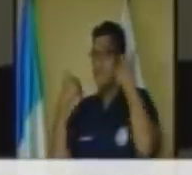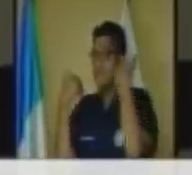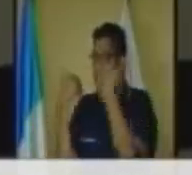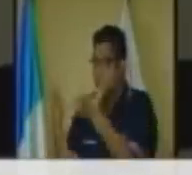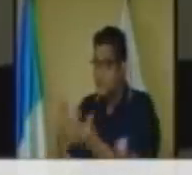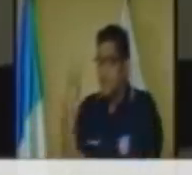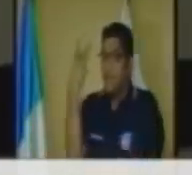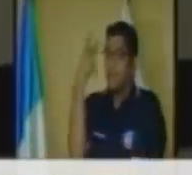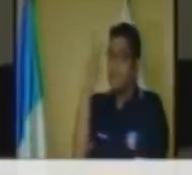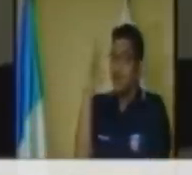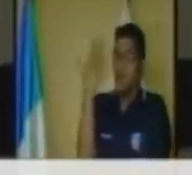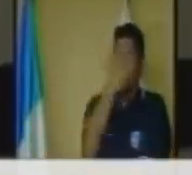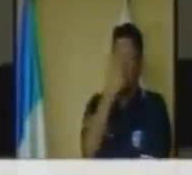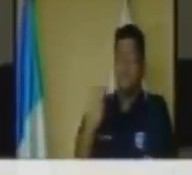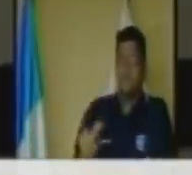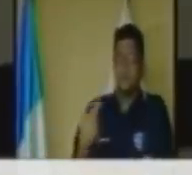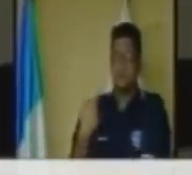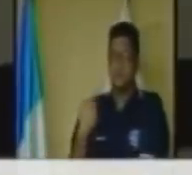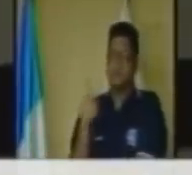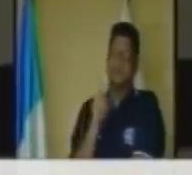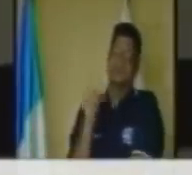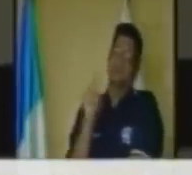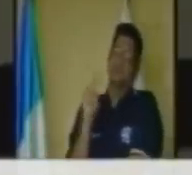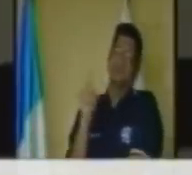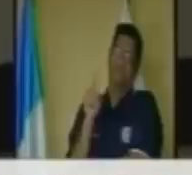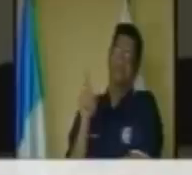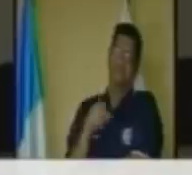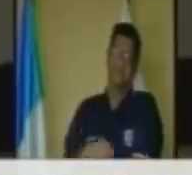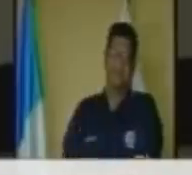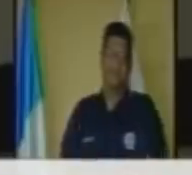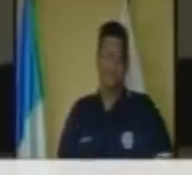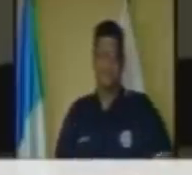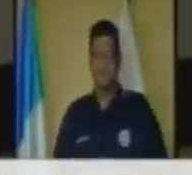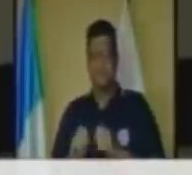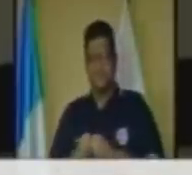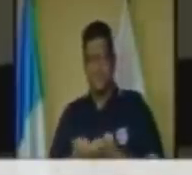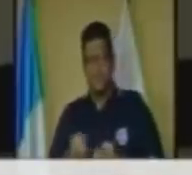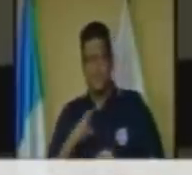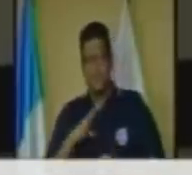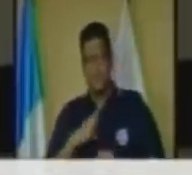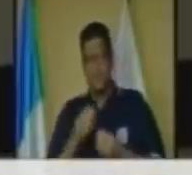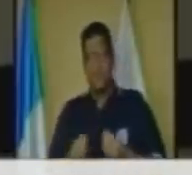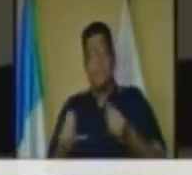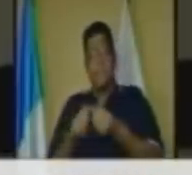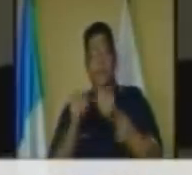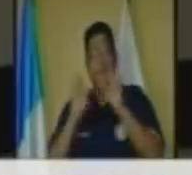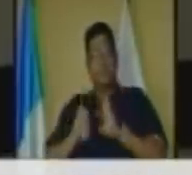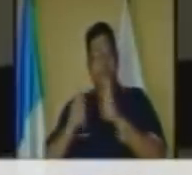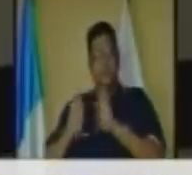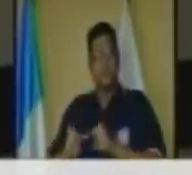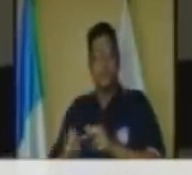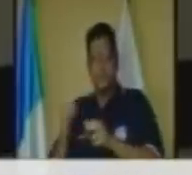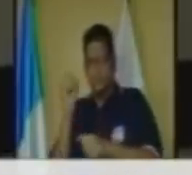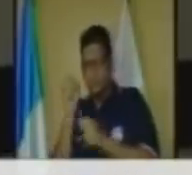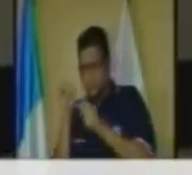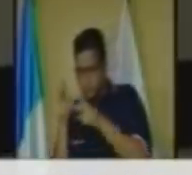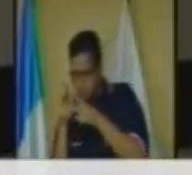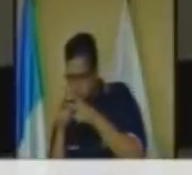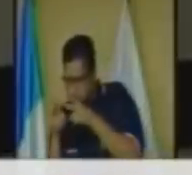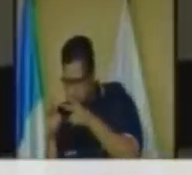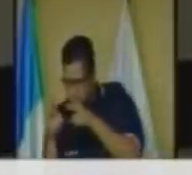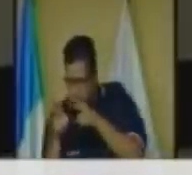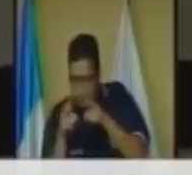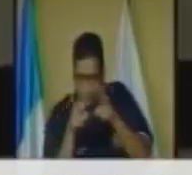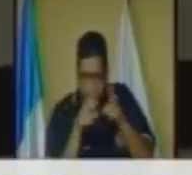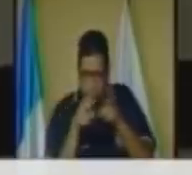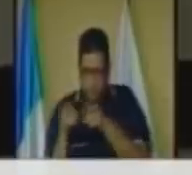una posibilidad también. Lo que pasa es de que teníamos a otros pasajeros en observación. Teníamos otros pasajeros que fueron detectados